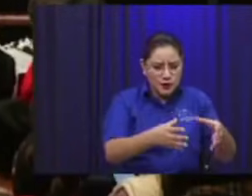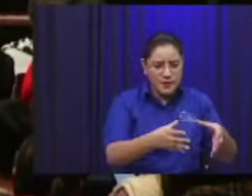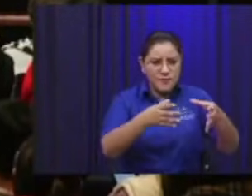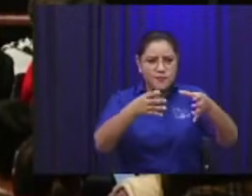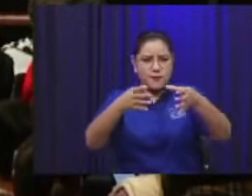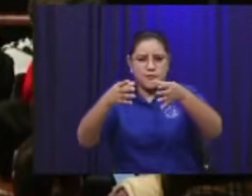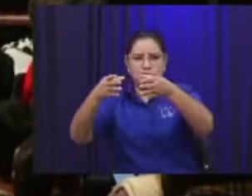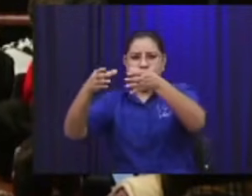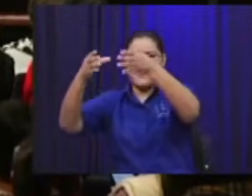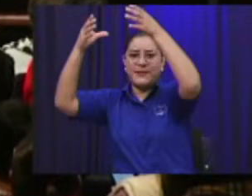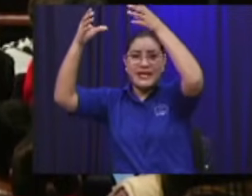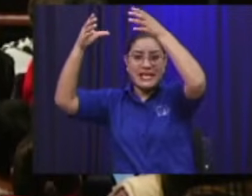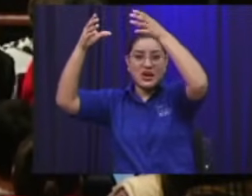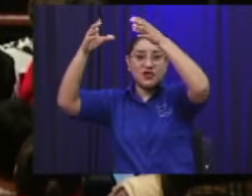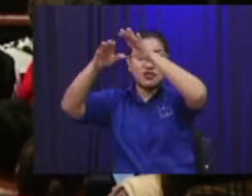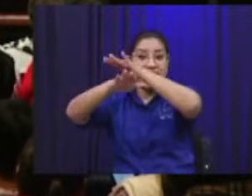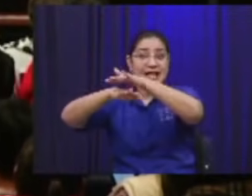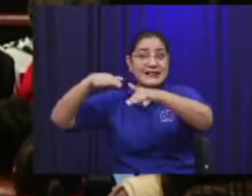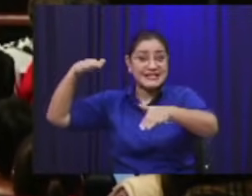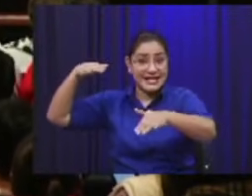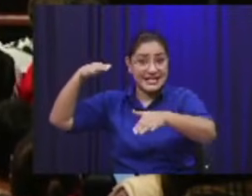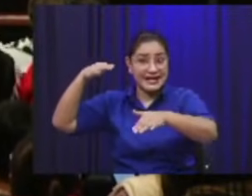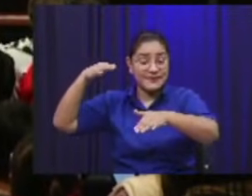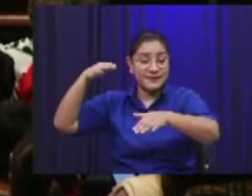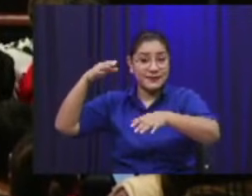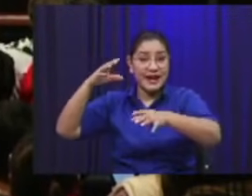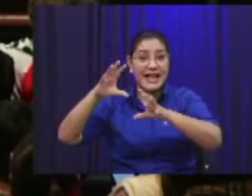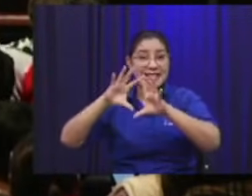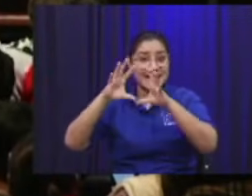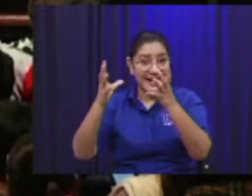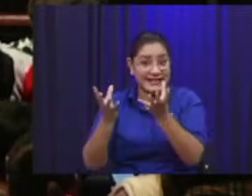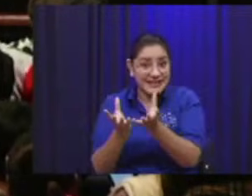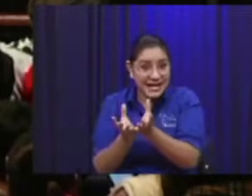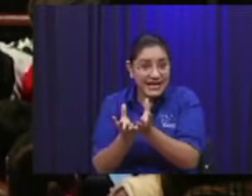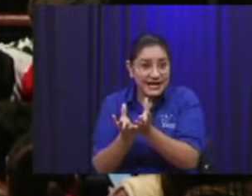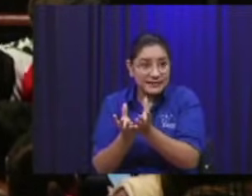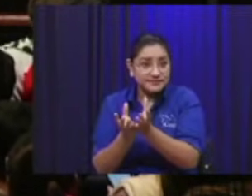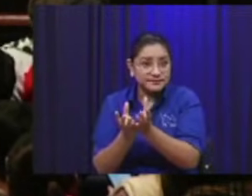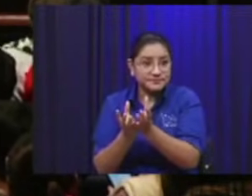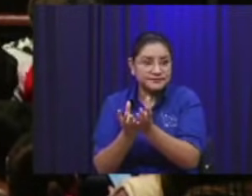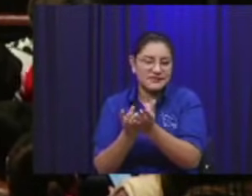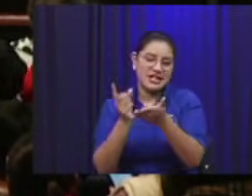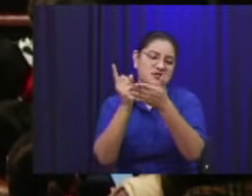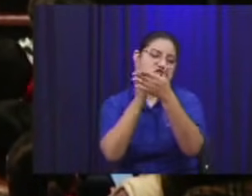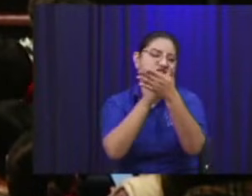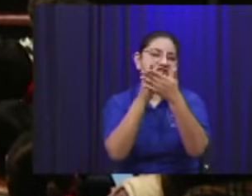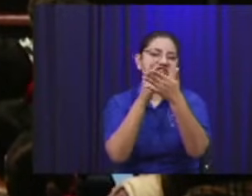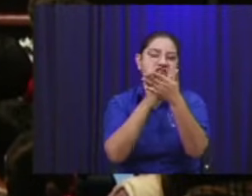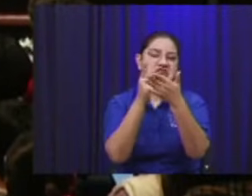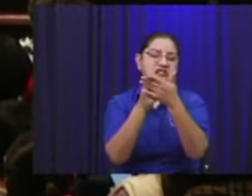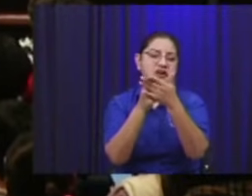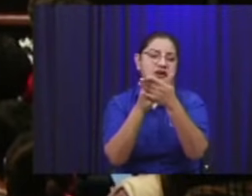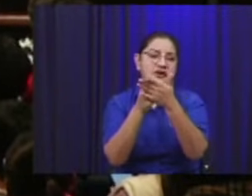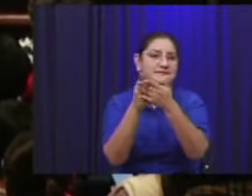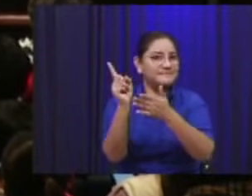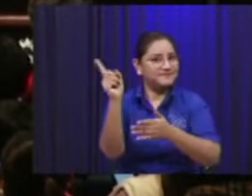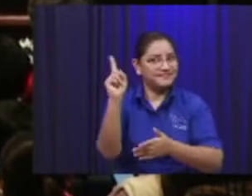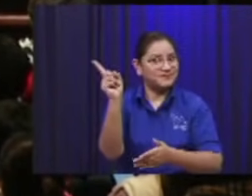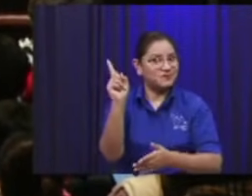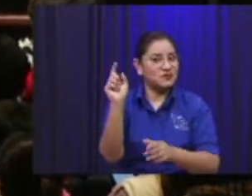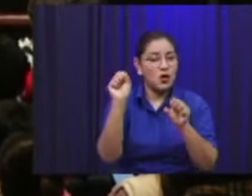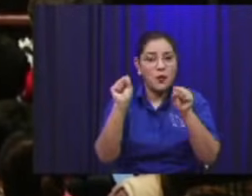podamos salir de esta tierra ahora lo que es indiscutible pero eso nadie lo puede discutir hasta los